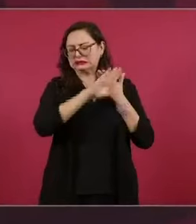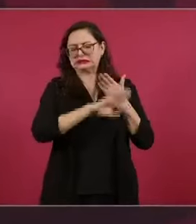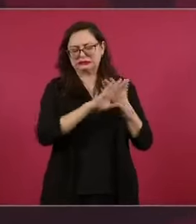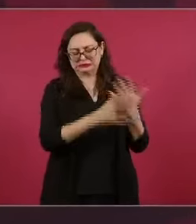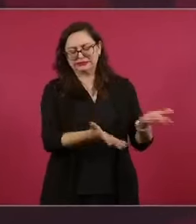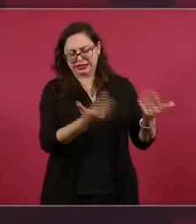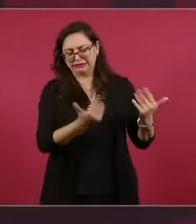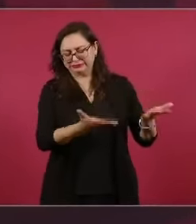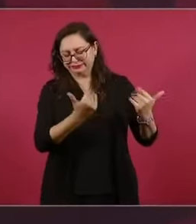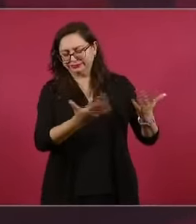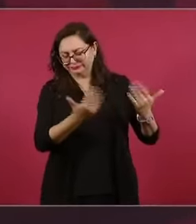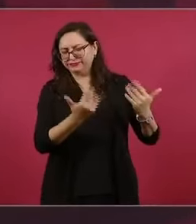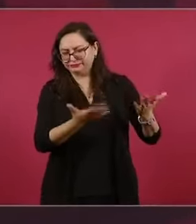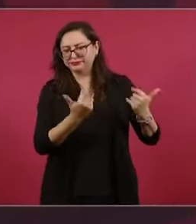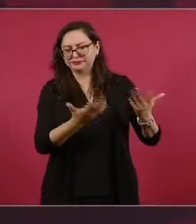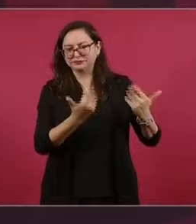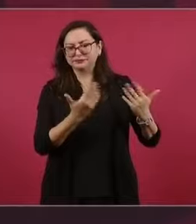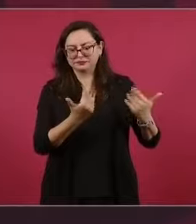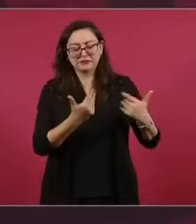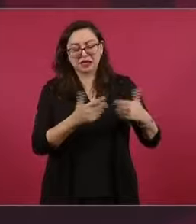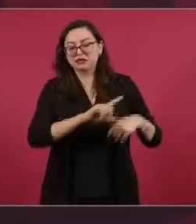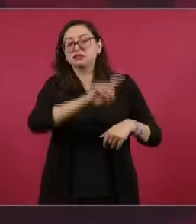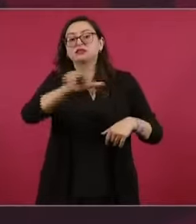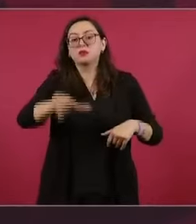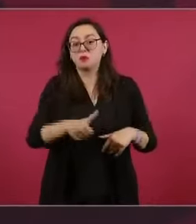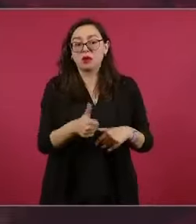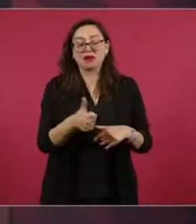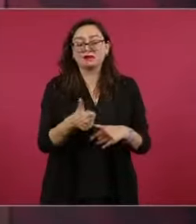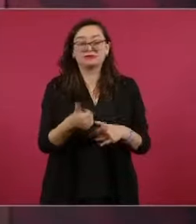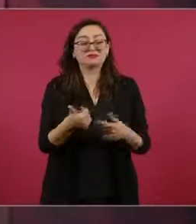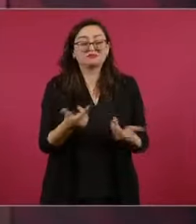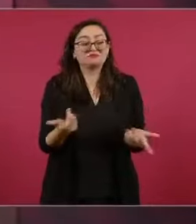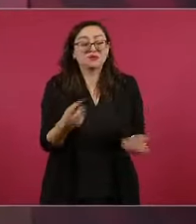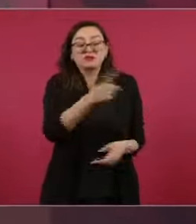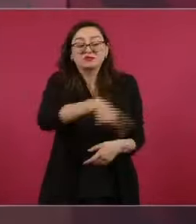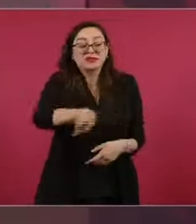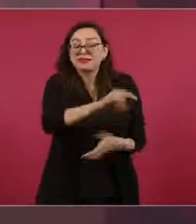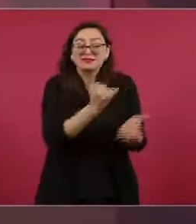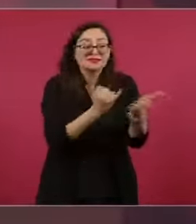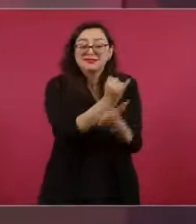Ahí va pasando. Y ya, el pueblo va a decidir.